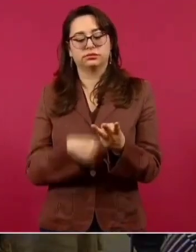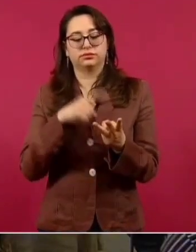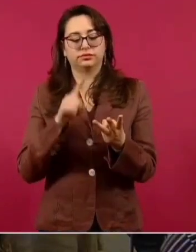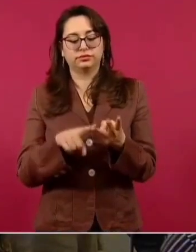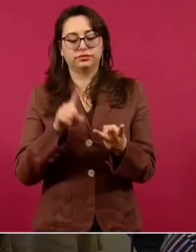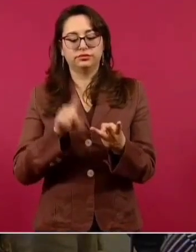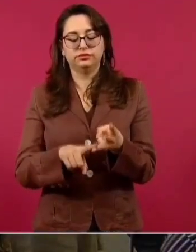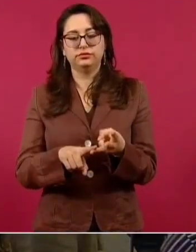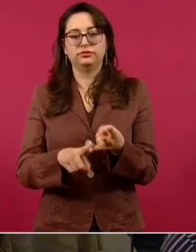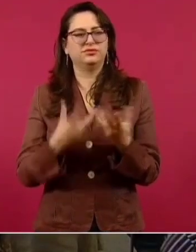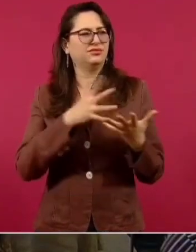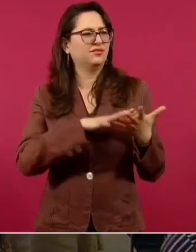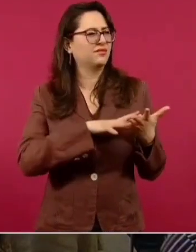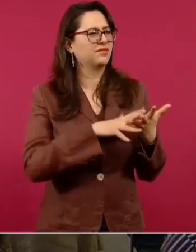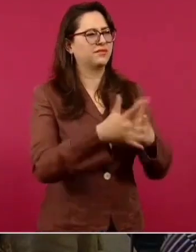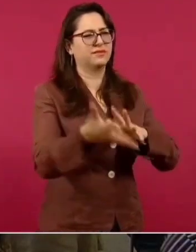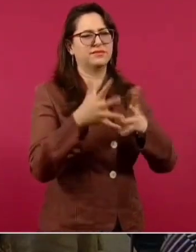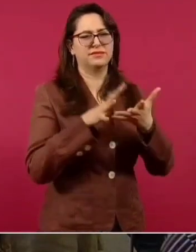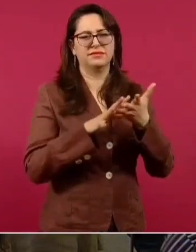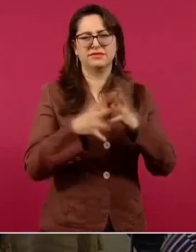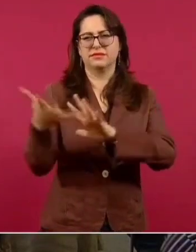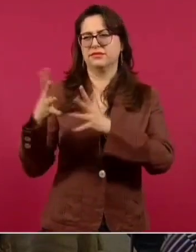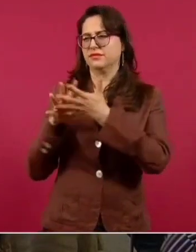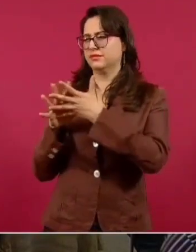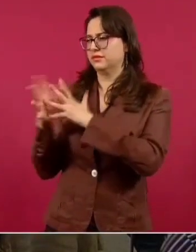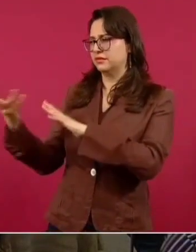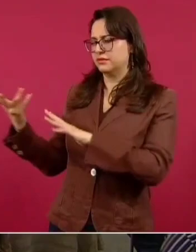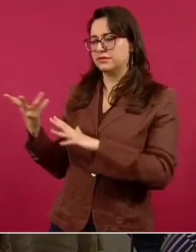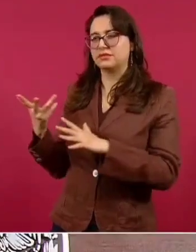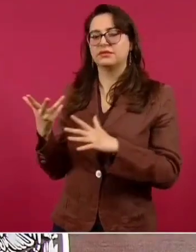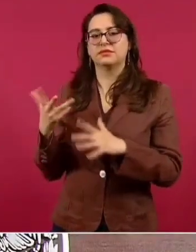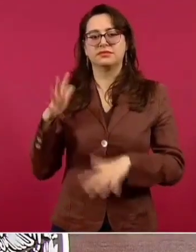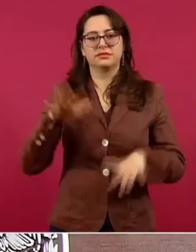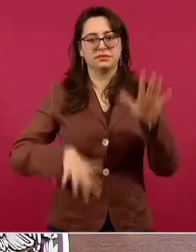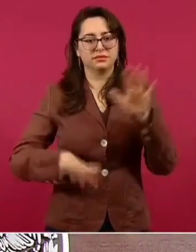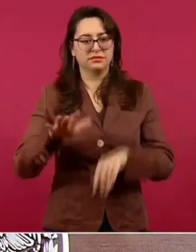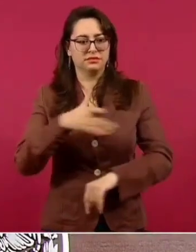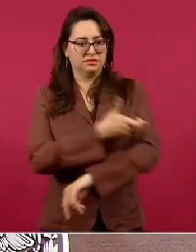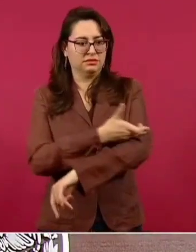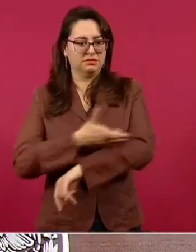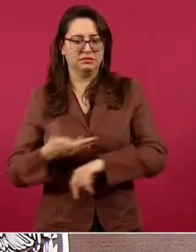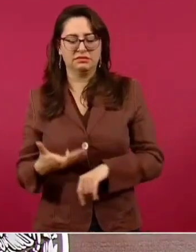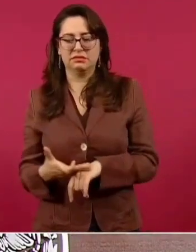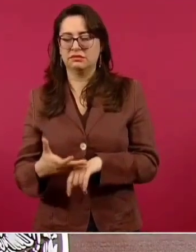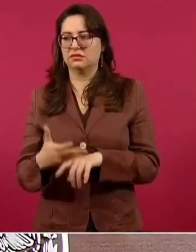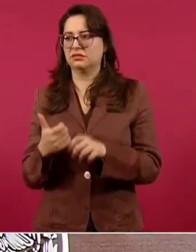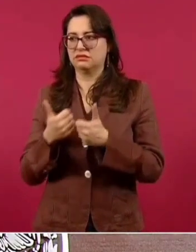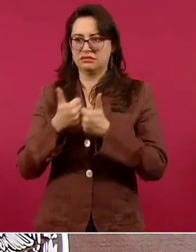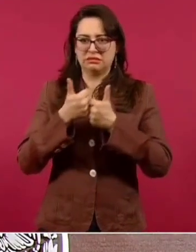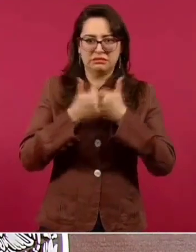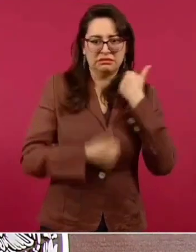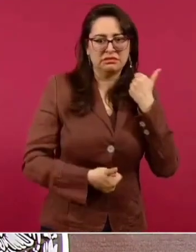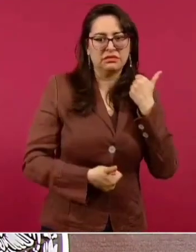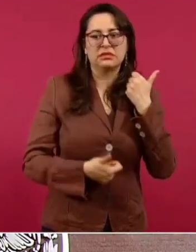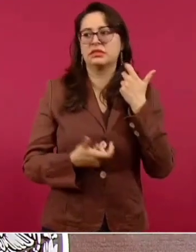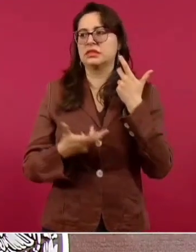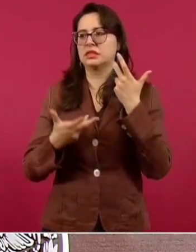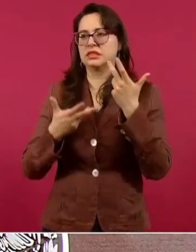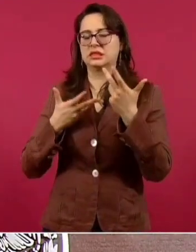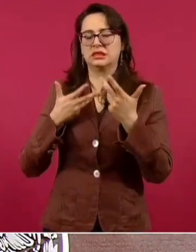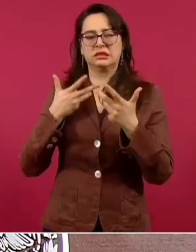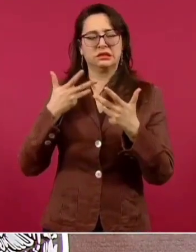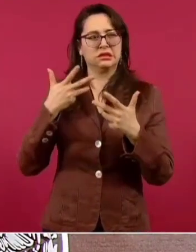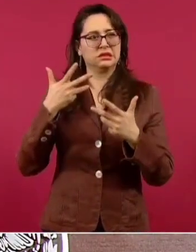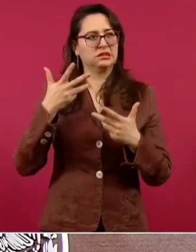con problemas de violencia, de grave distorsión de las relaciones familiares y sociales y otras